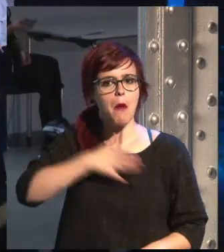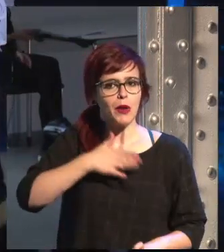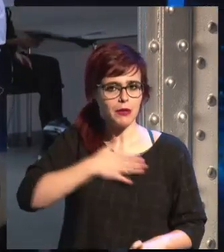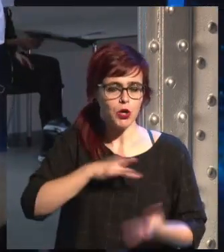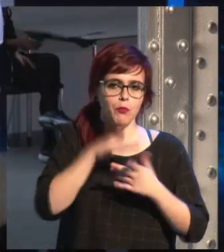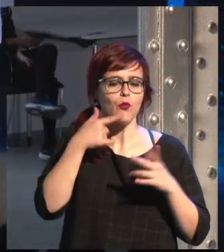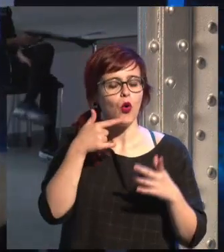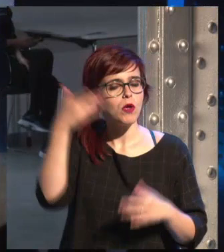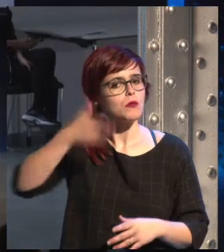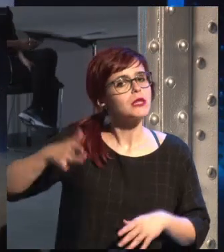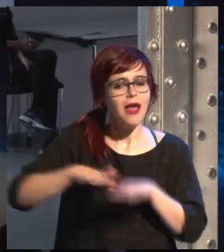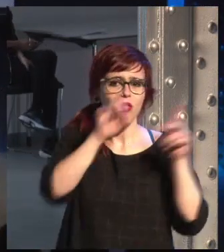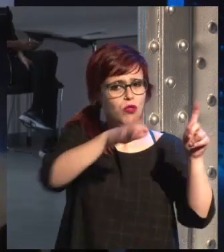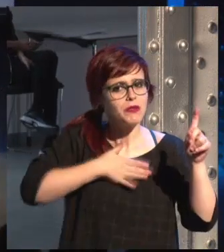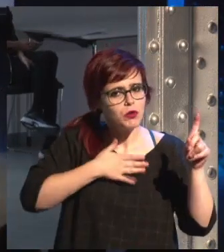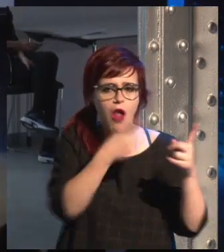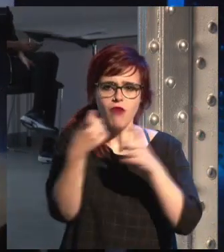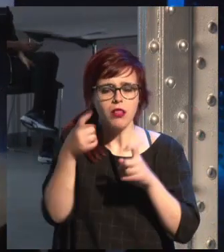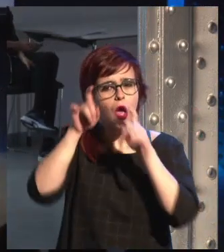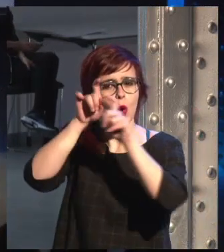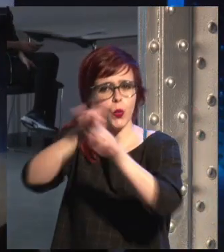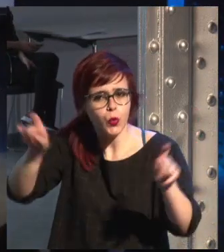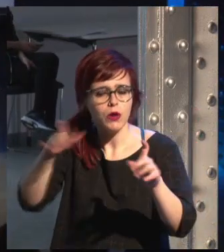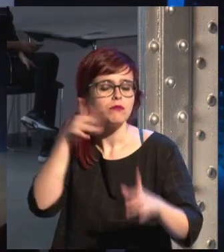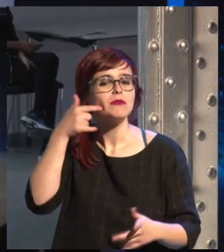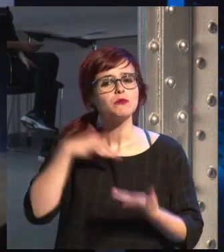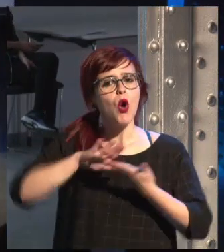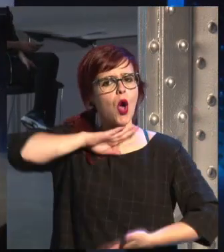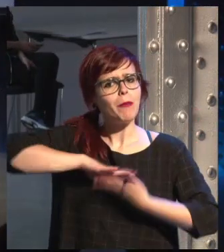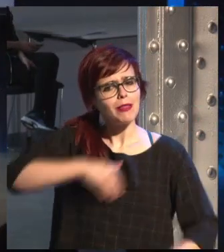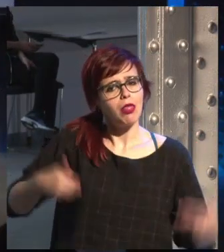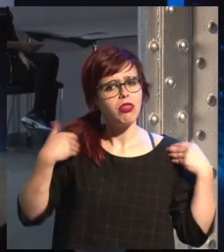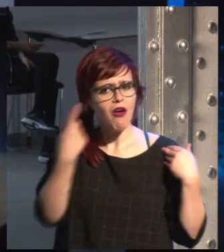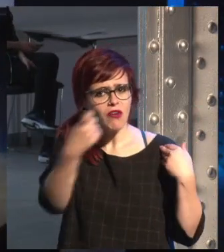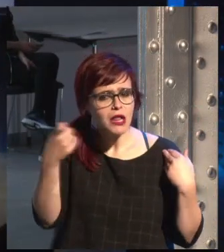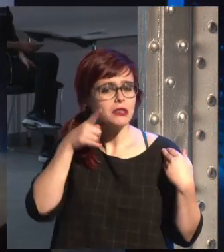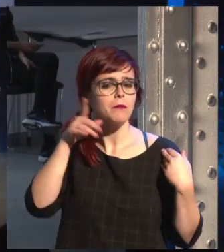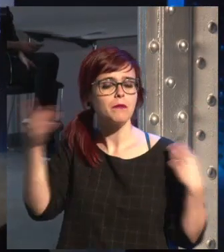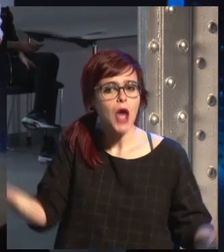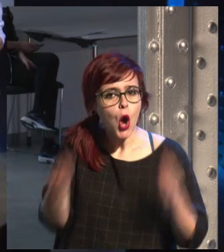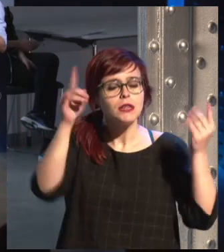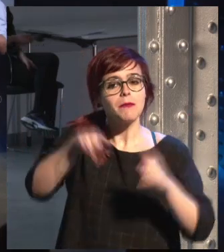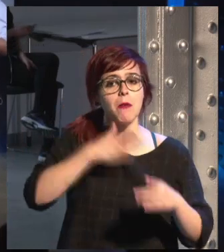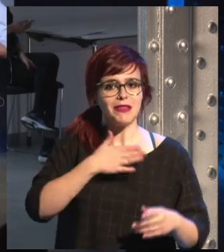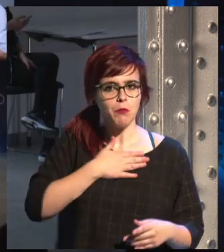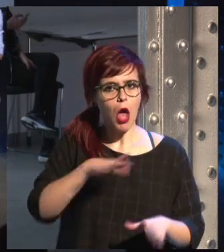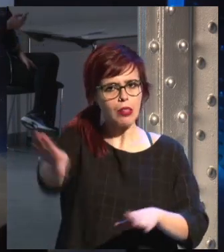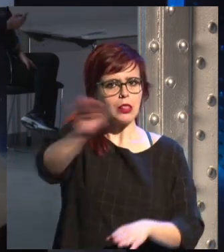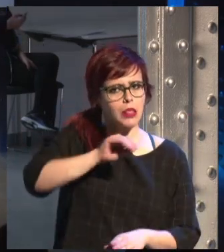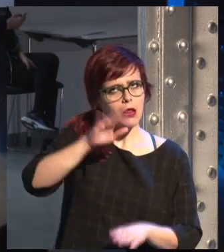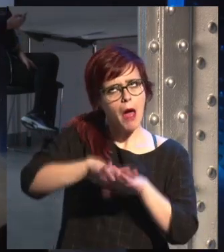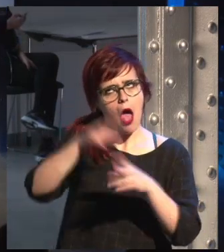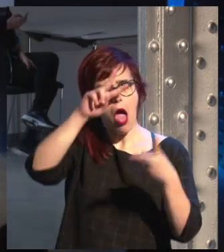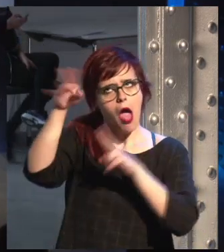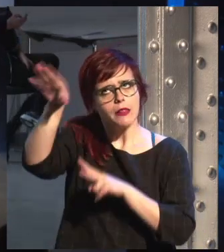las claves de la educación patrimonial. Se pueden trabajar múltiples competencias, se ayuda a comprender e interpretar el patrimonio una vez que lo